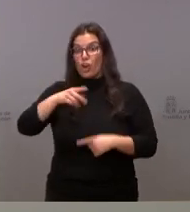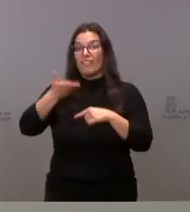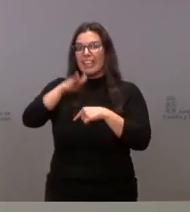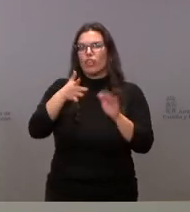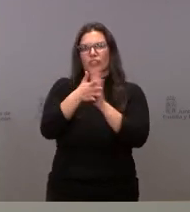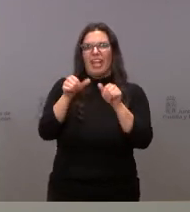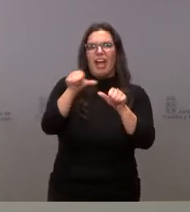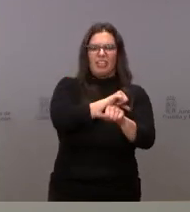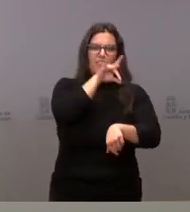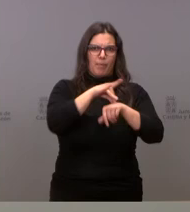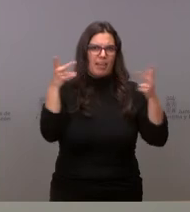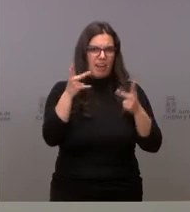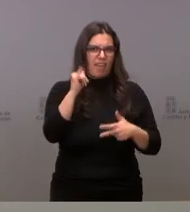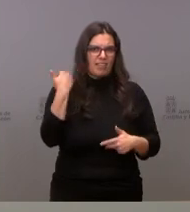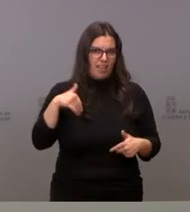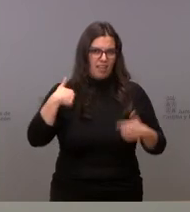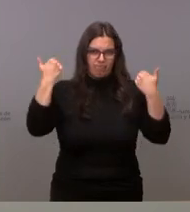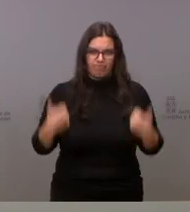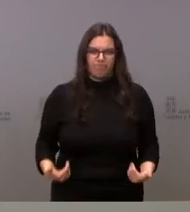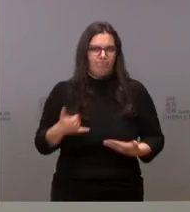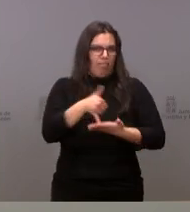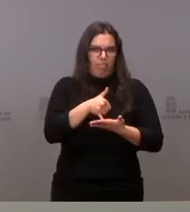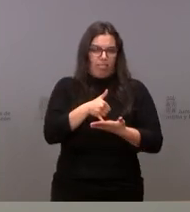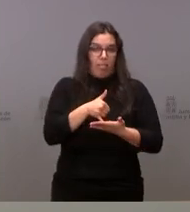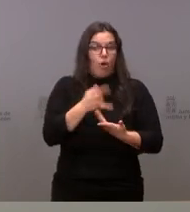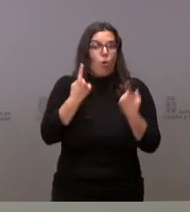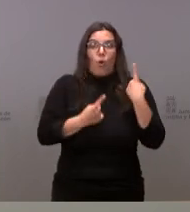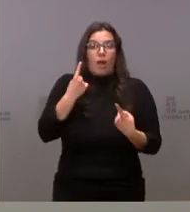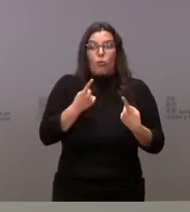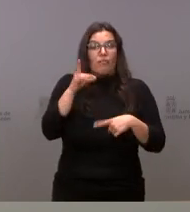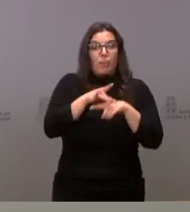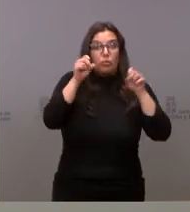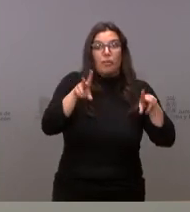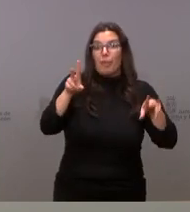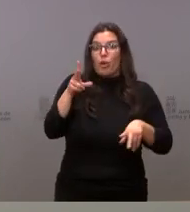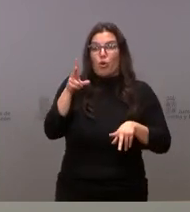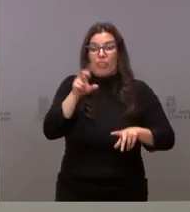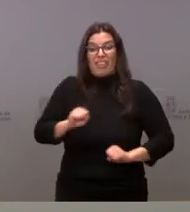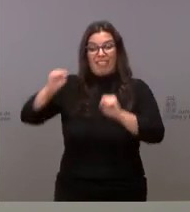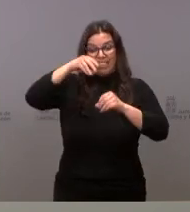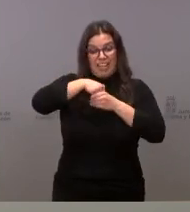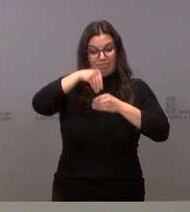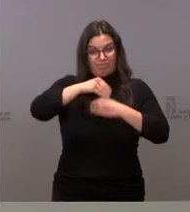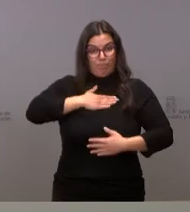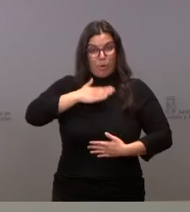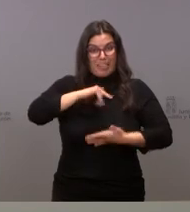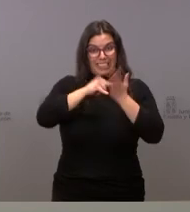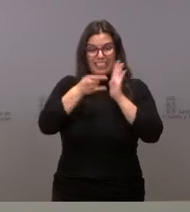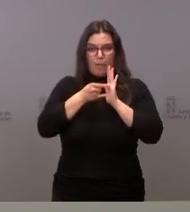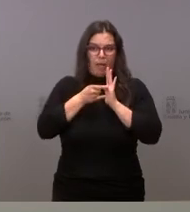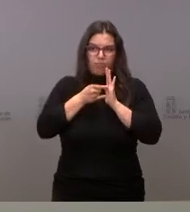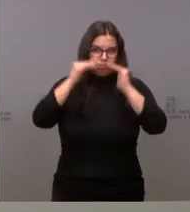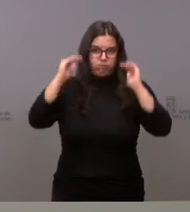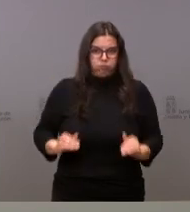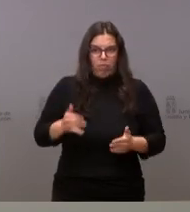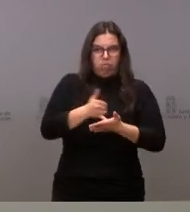en personas cuyo sistema inmunitario per se sin tener enfermedad es ésta ésta está disminuido como pueden ser